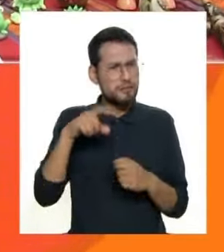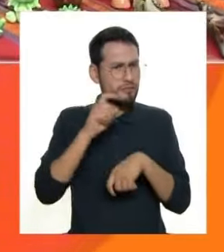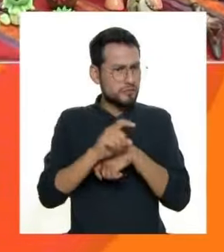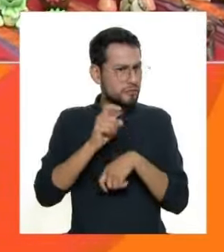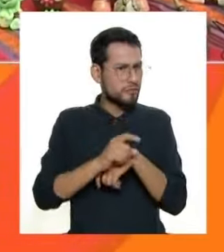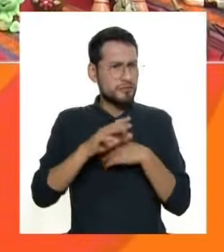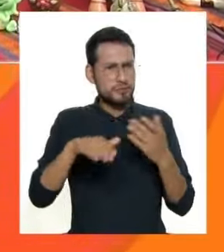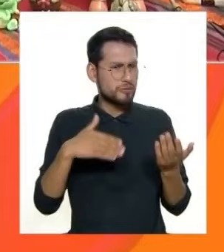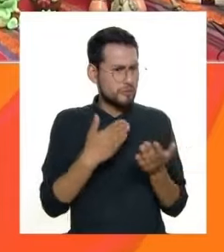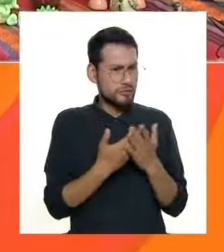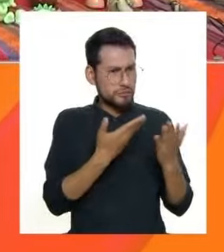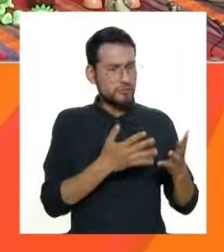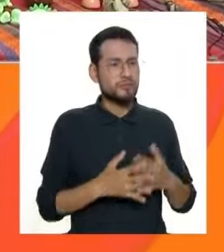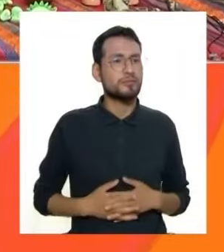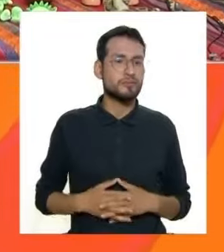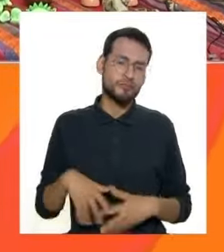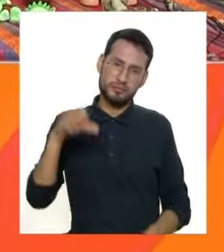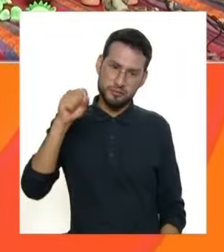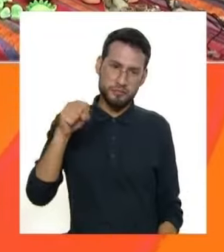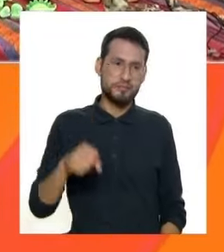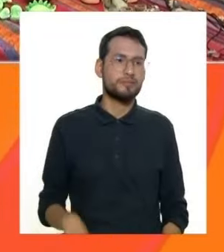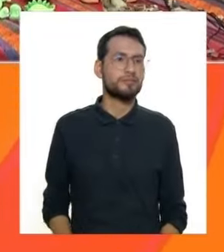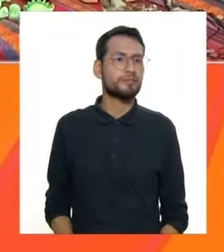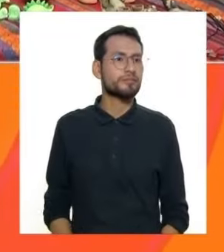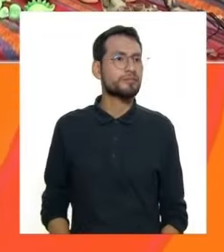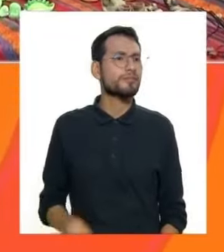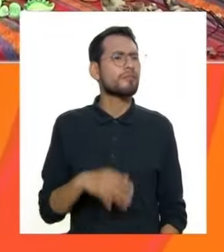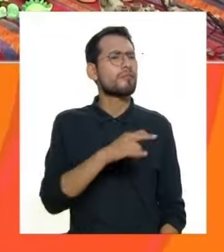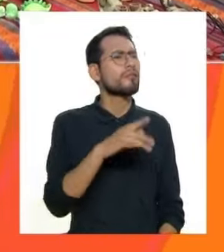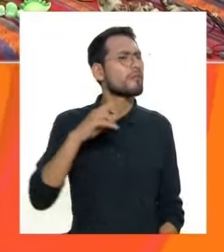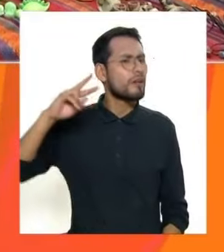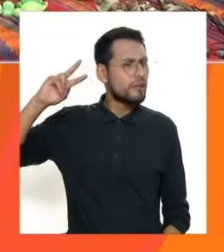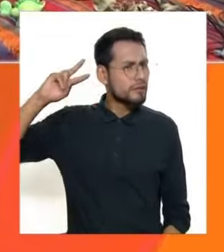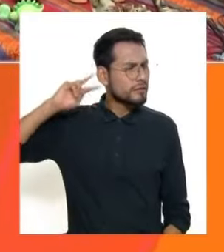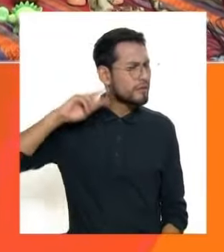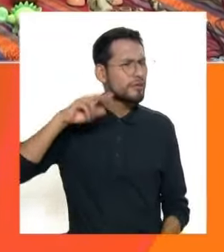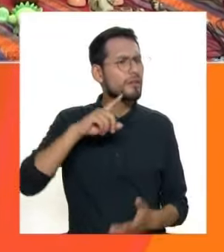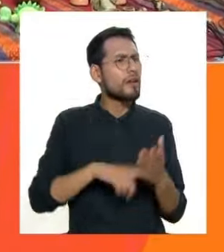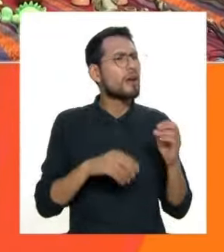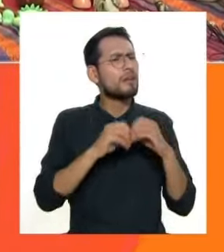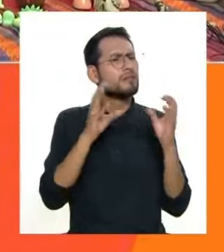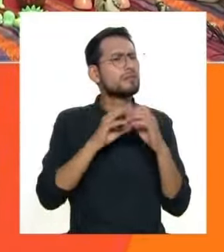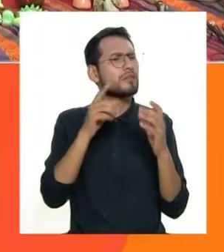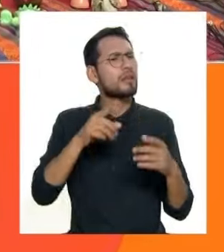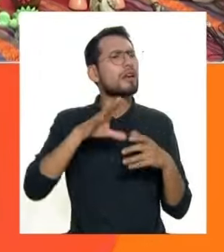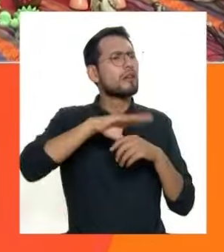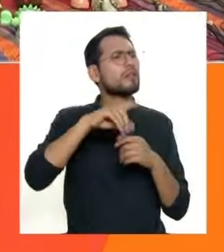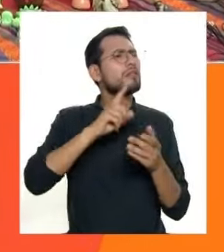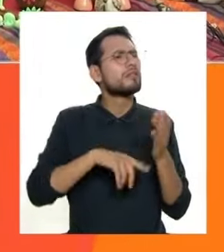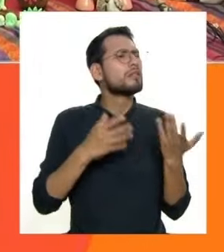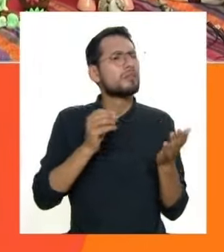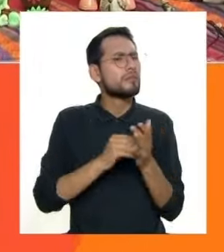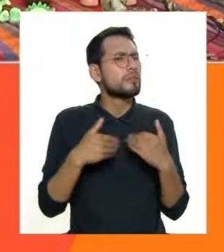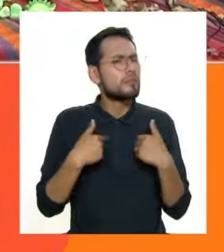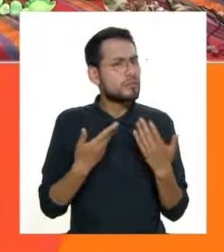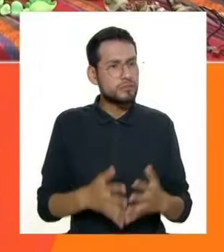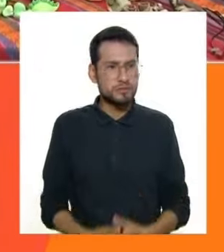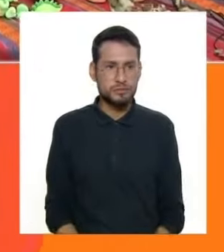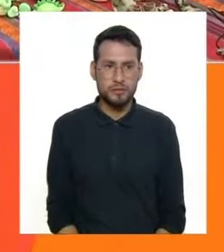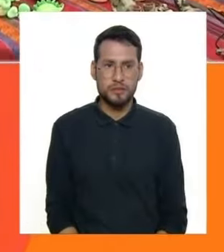enseñar absolutamente todo. Así es. Oye, y, pero Vanesita, cuéntanos, por favor, de qué día va la feria y qué más hay en la feria.